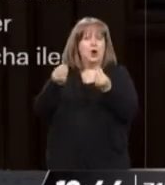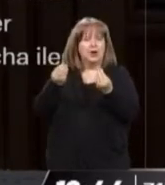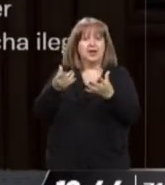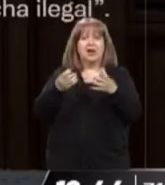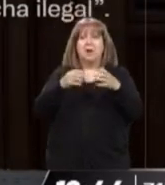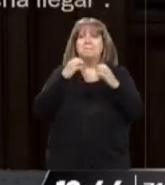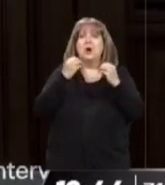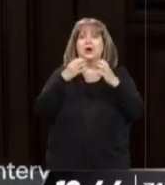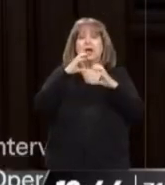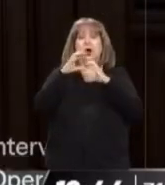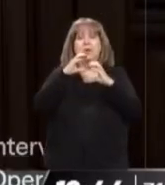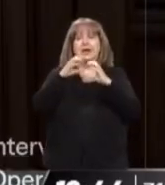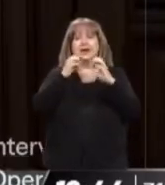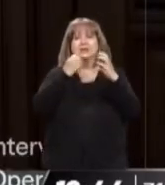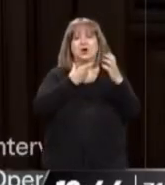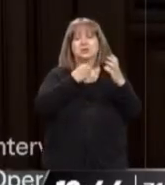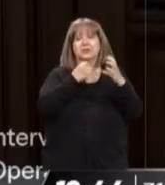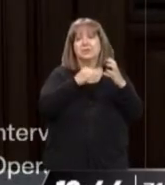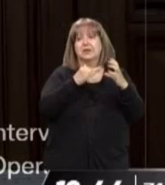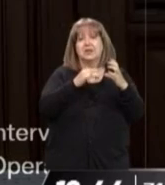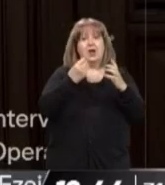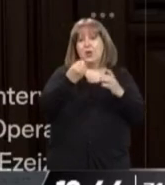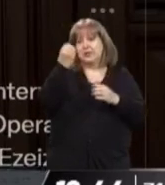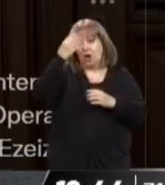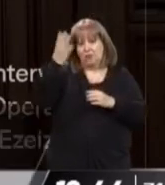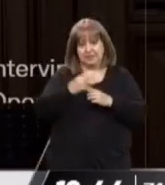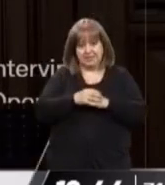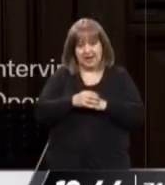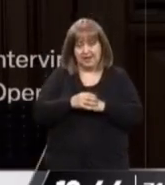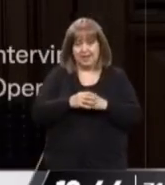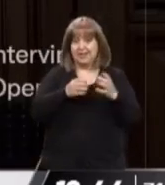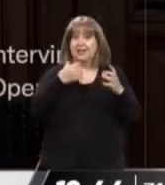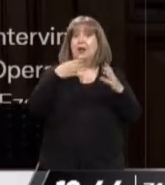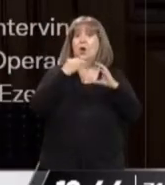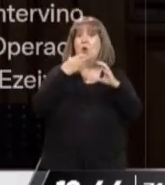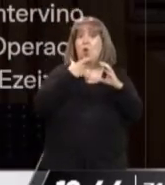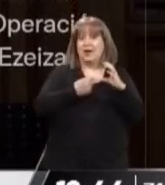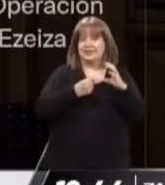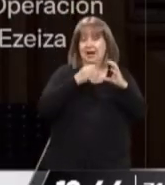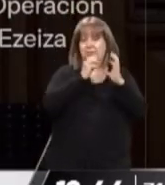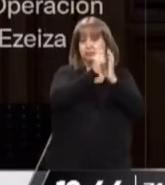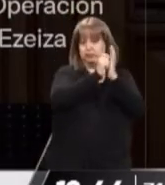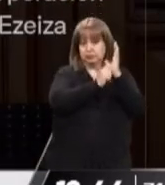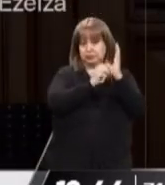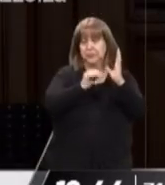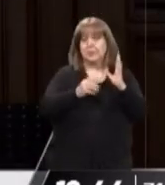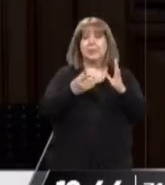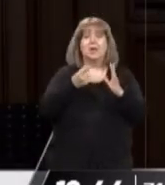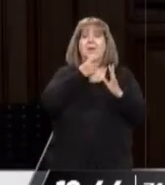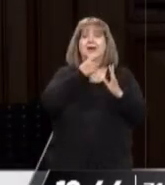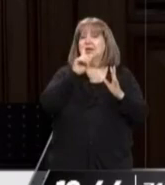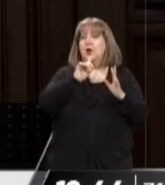chats y esa comunicación se obtuvieron de manera ilegal y recuerda que en otras ocasiones, incluso